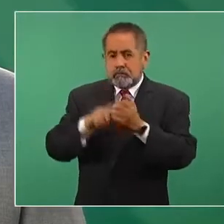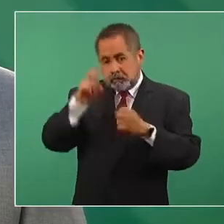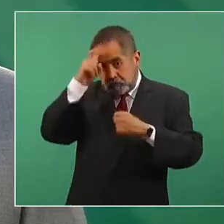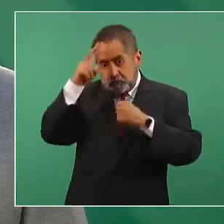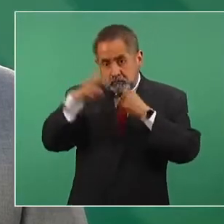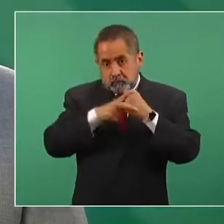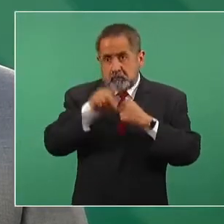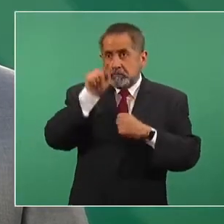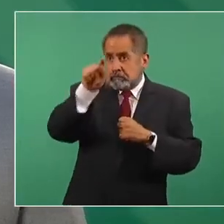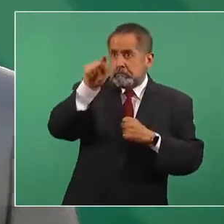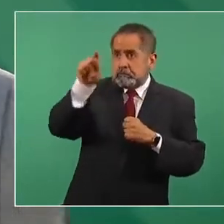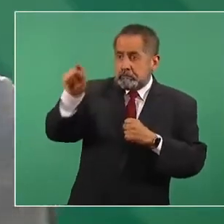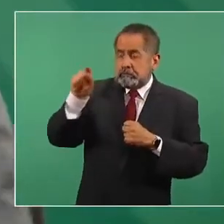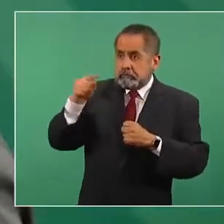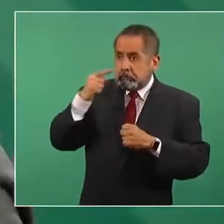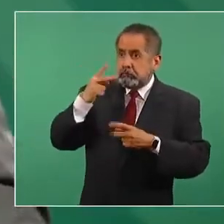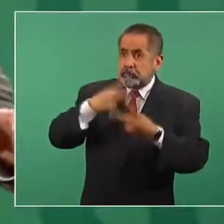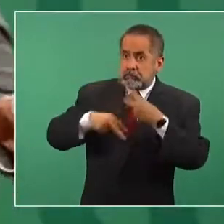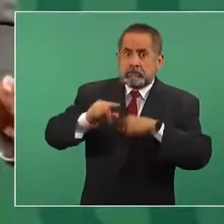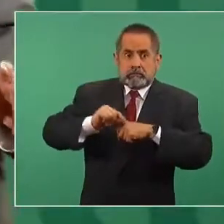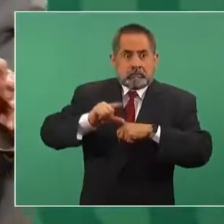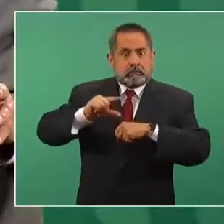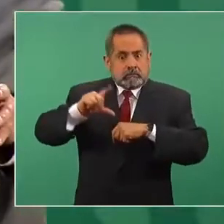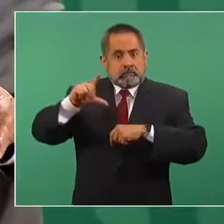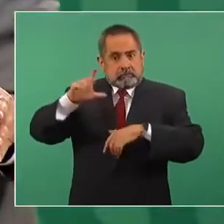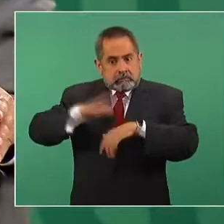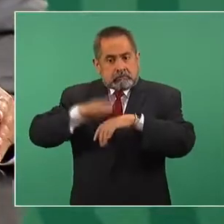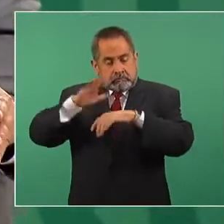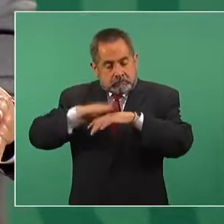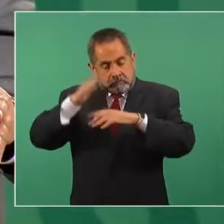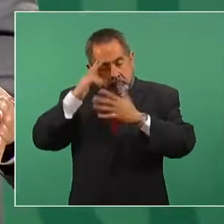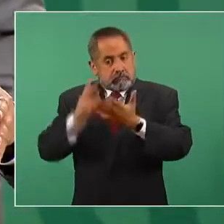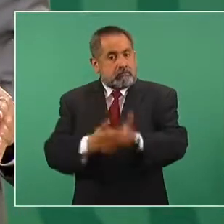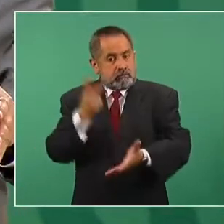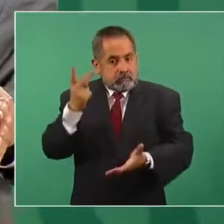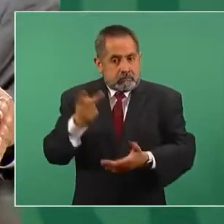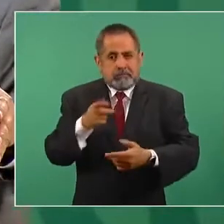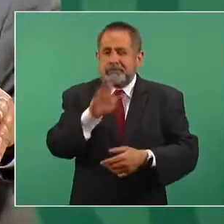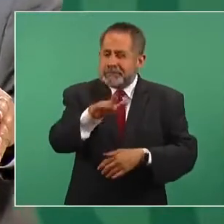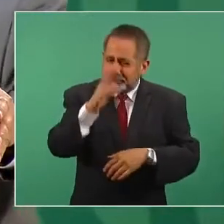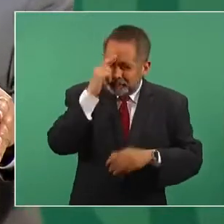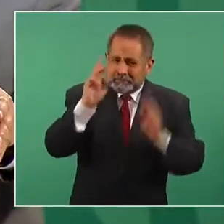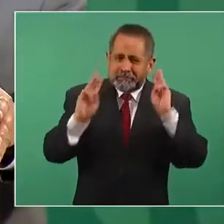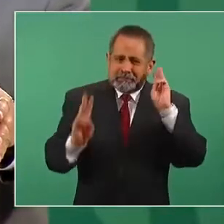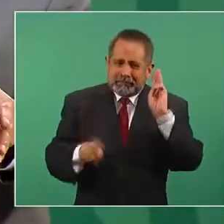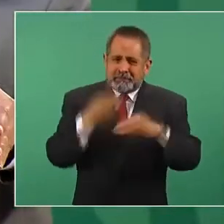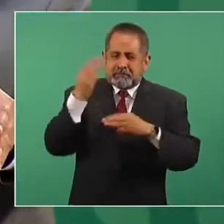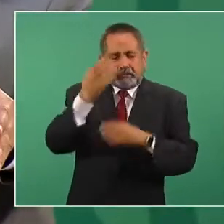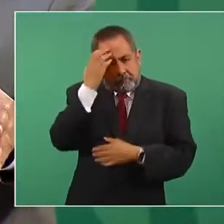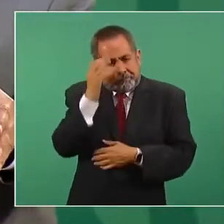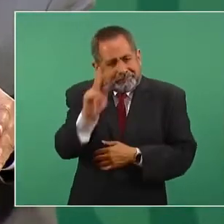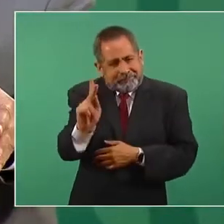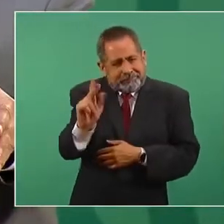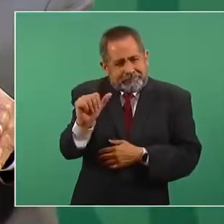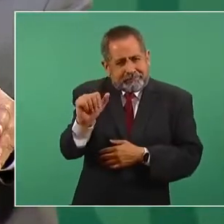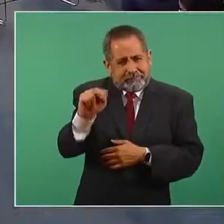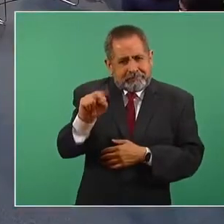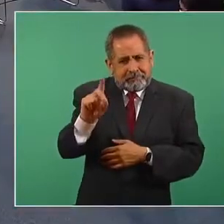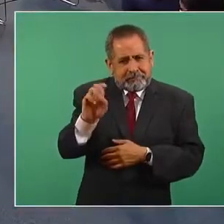Europa. Acuérdense que es mundial, bueno, por eso es pandemia.